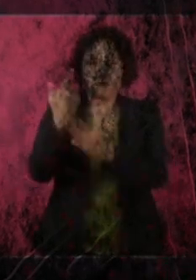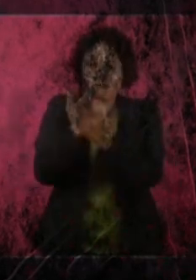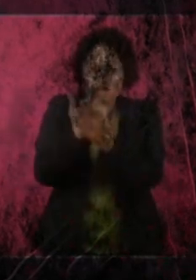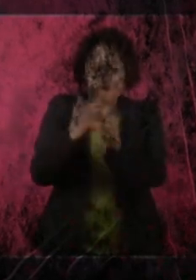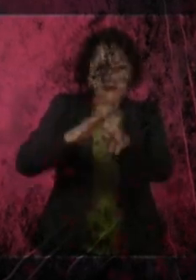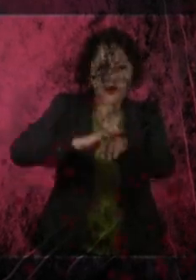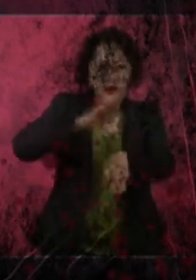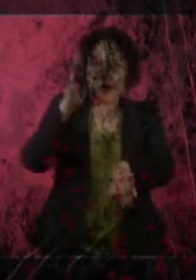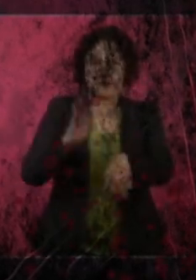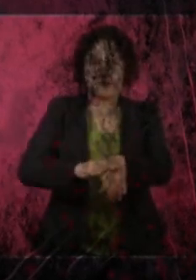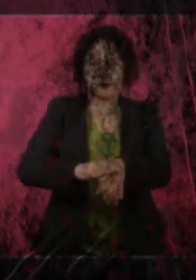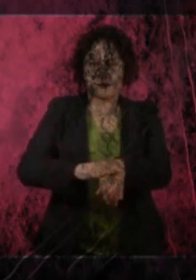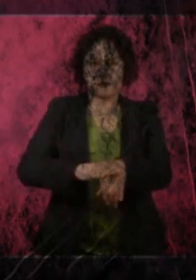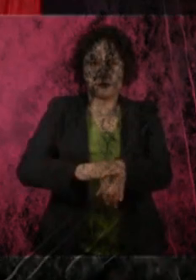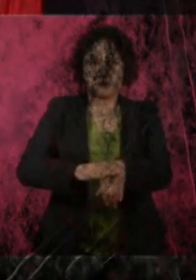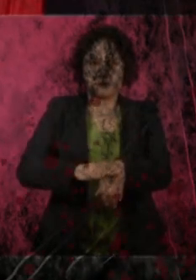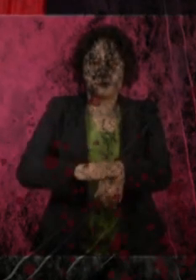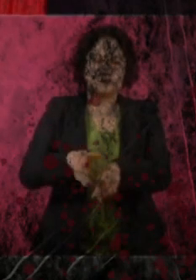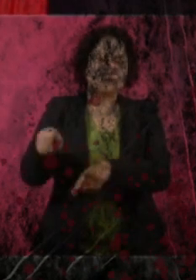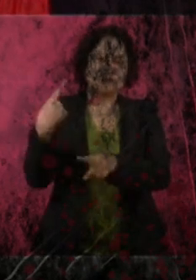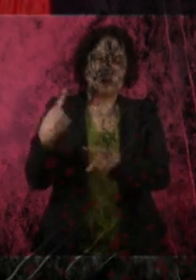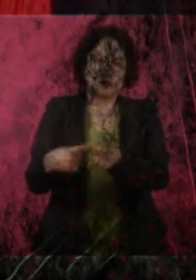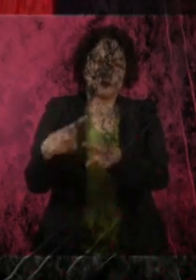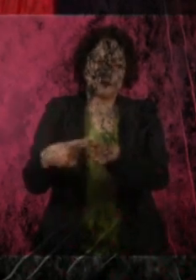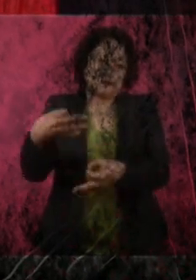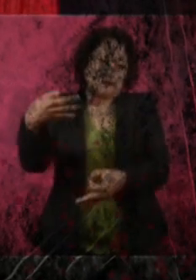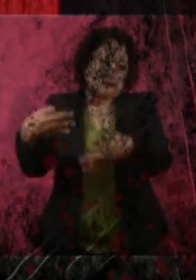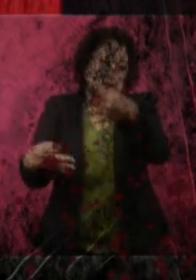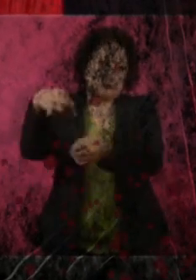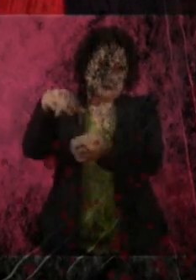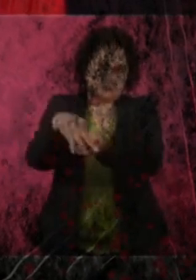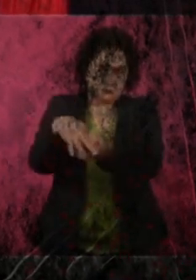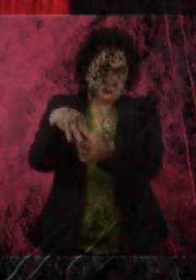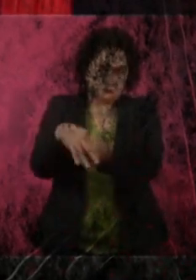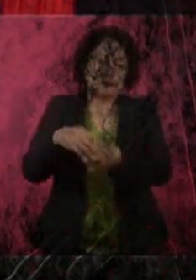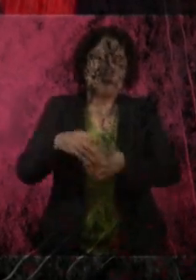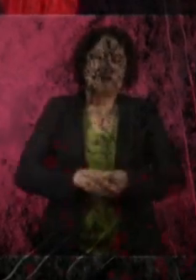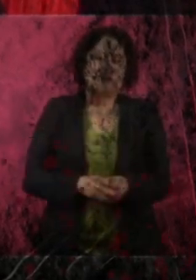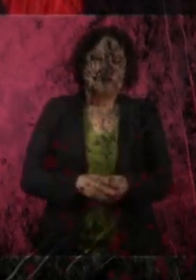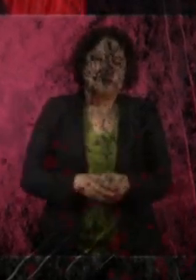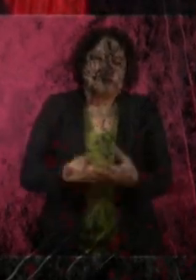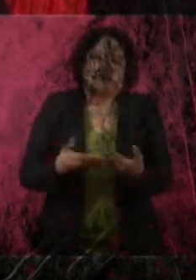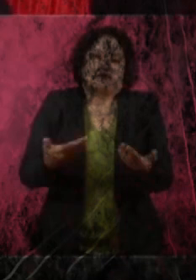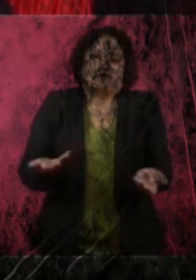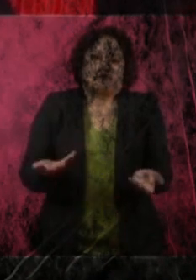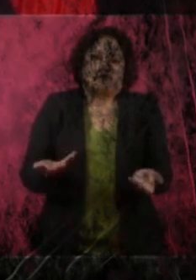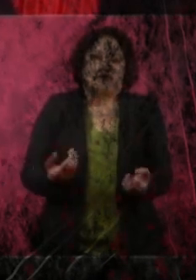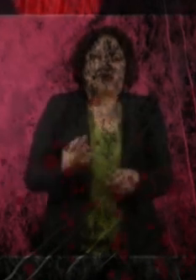Constitucionalmente, también el presidente no tiene por qué meterse en la elección, para empezar.